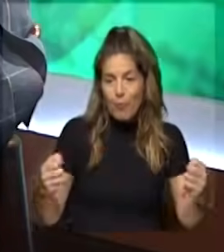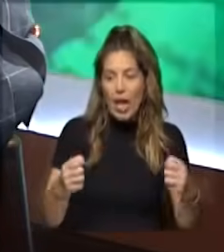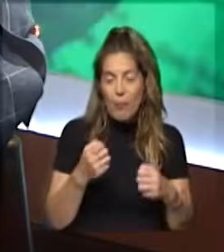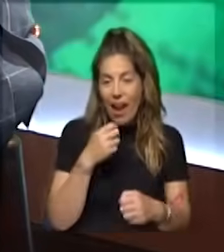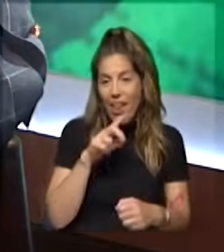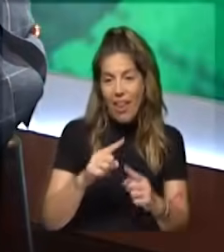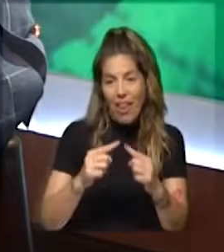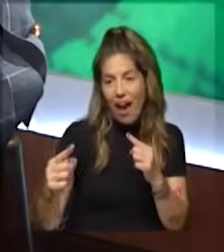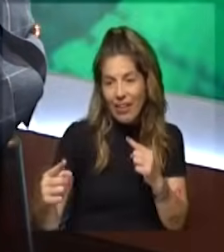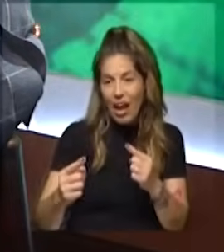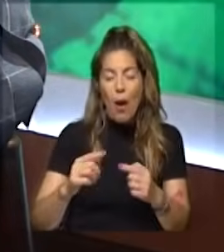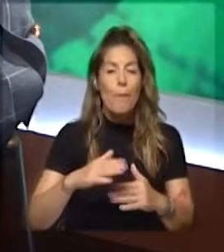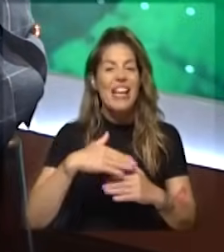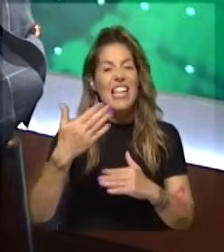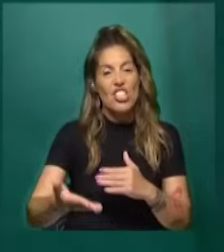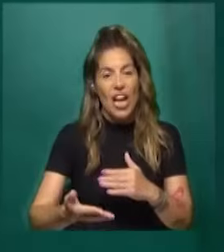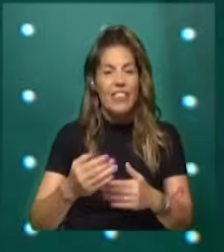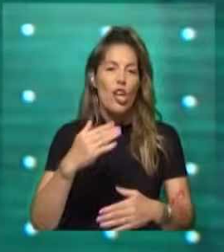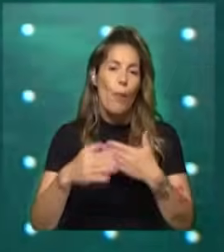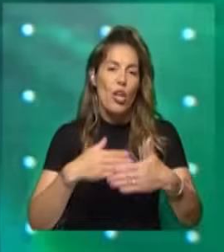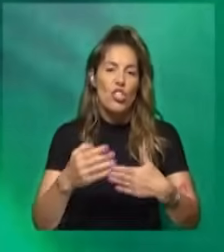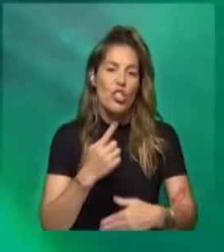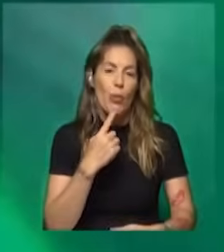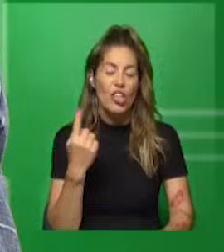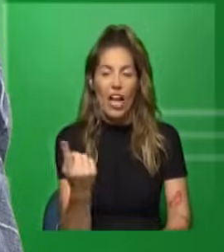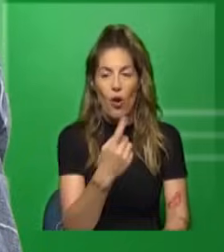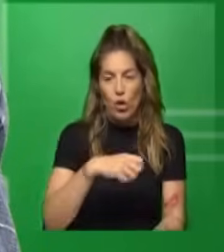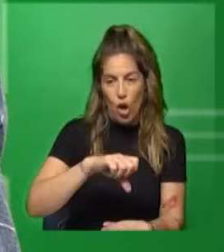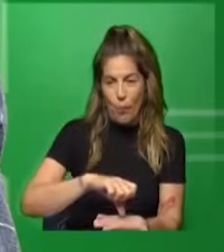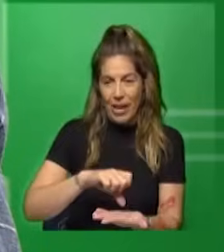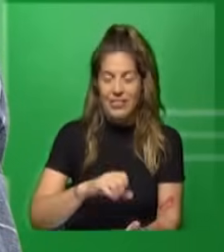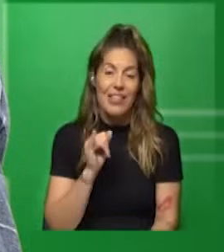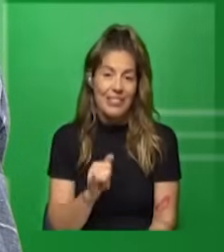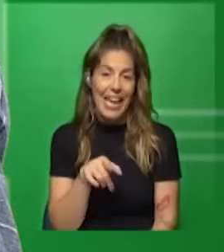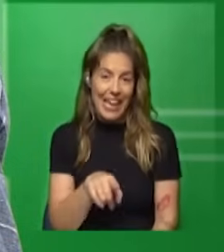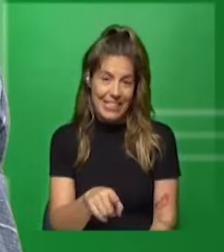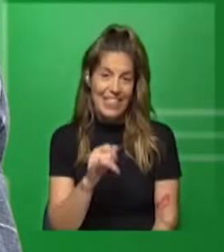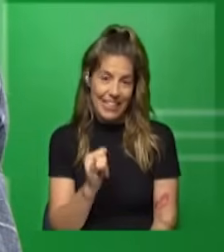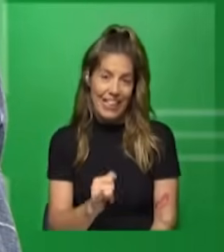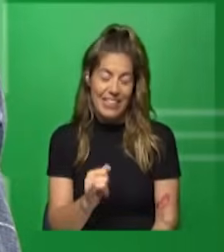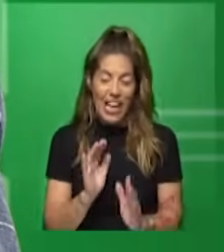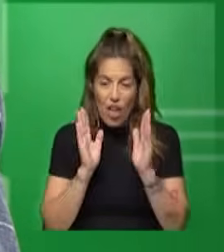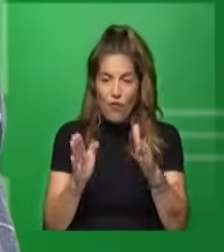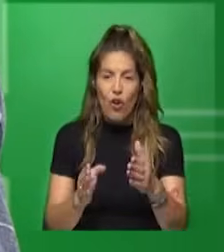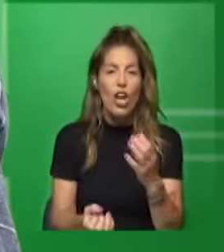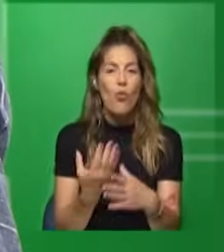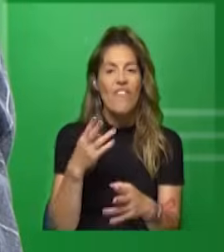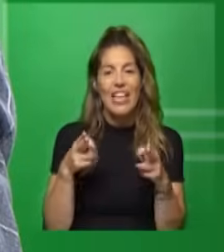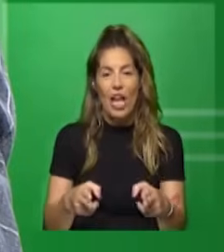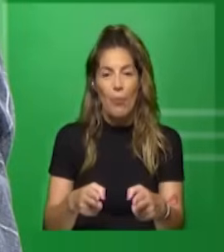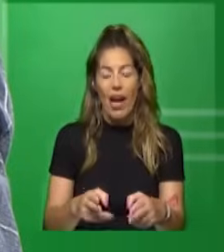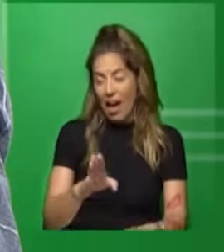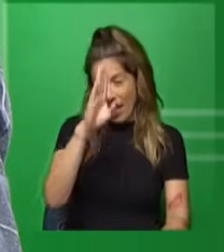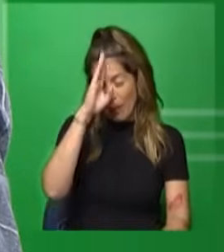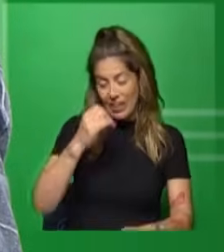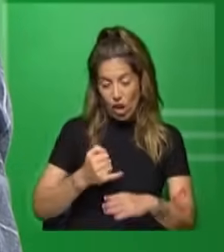más allá de los procesos políticos eventualmente que pueda tener cada país. Sí, sin duda que ese tiene que ser el enfoque de esta nueva etapa. Hay que aprender de